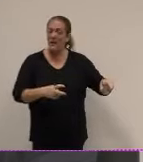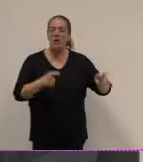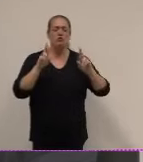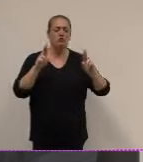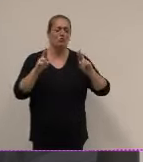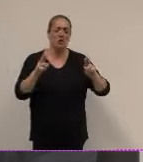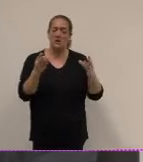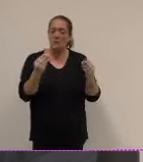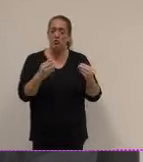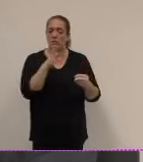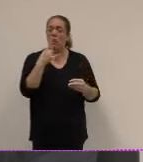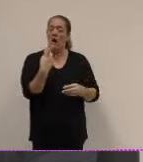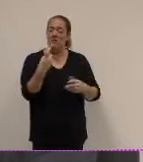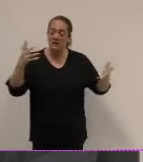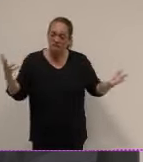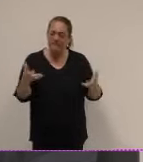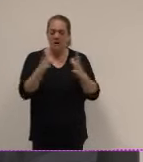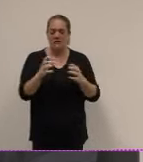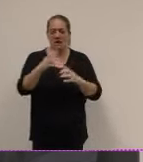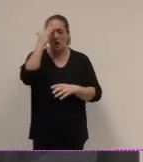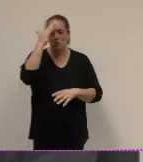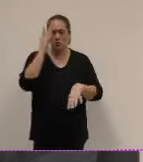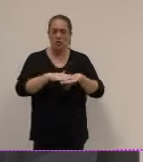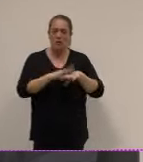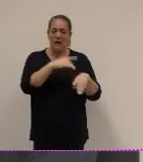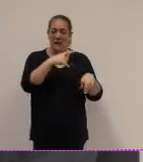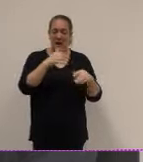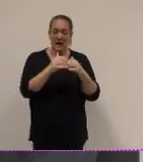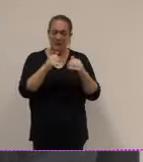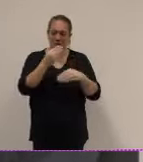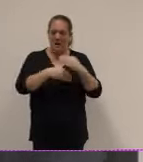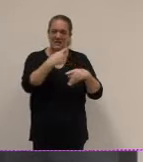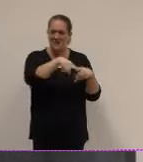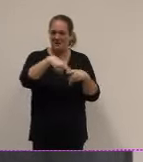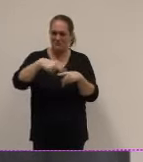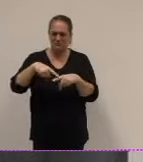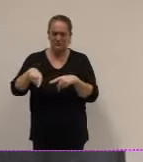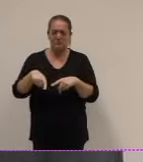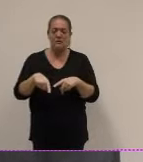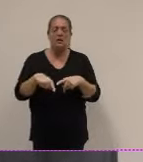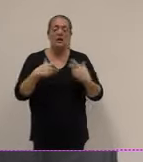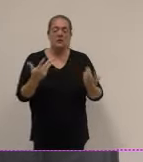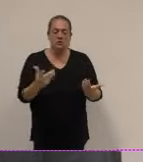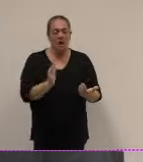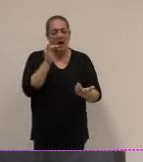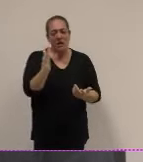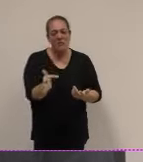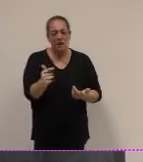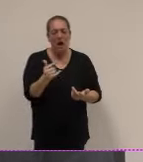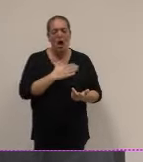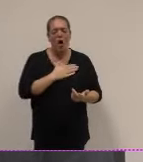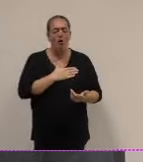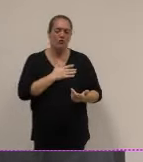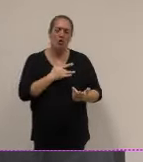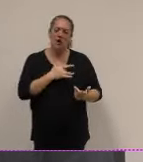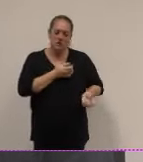mundo, porque nos hace falta el empuje, las ganas y la ilusión para hacer lo que hay que hacer en La Palma. Y además que le pongan mucho corazón a todo lo